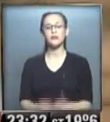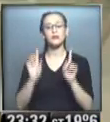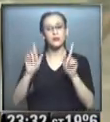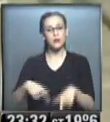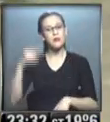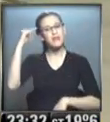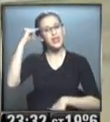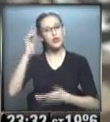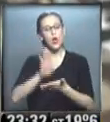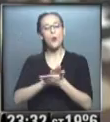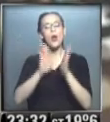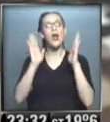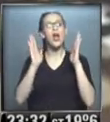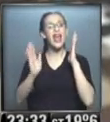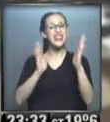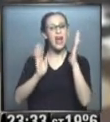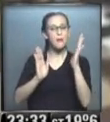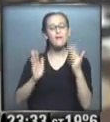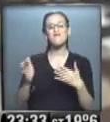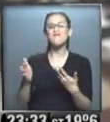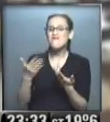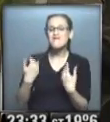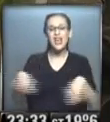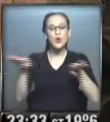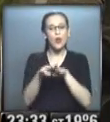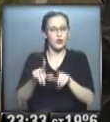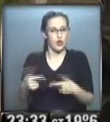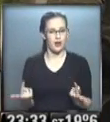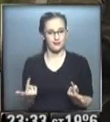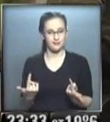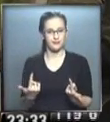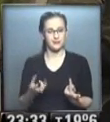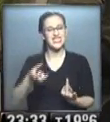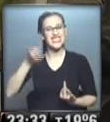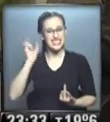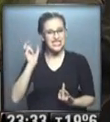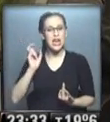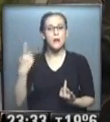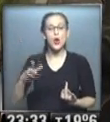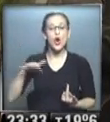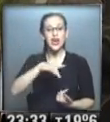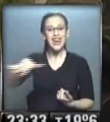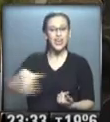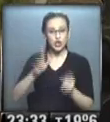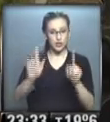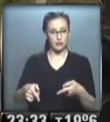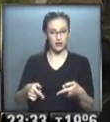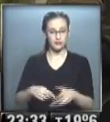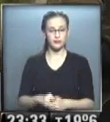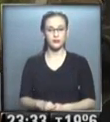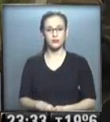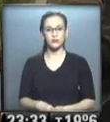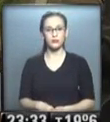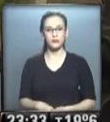periodo son los desafíos de la desigualdad en nuestra región, en Chile sin duda, pero también en la región. Y son aquellos desafíos que hacen que